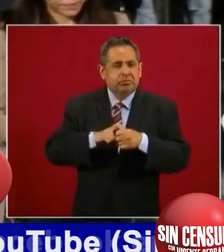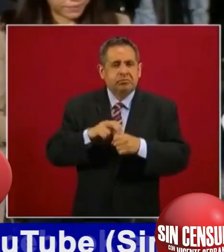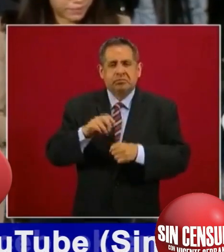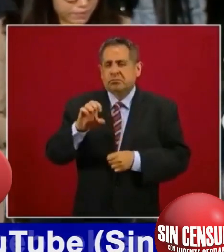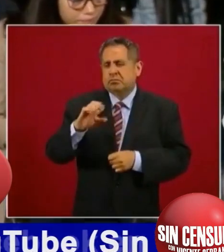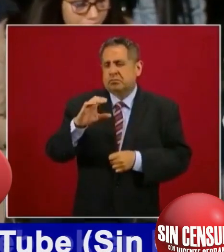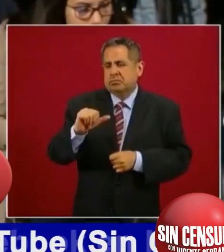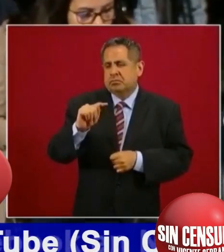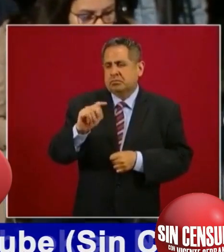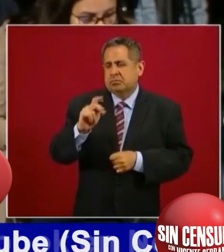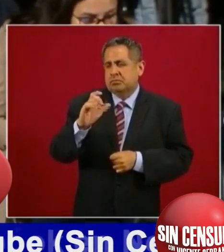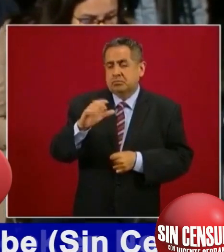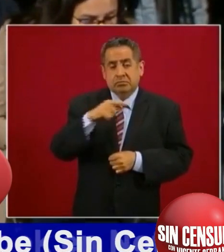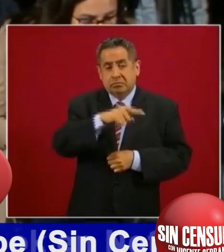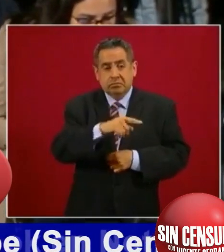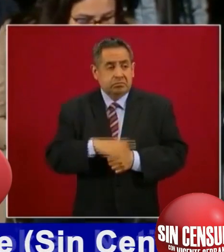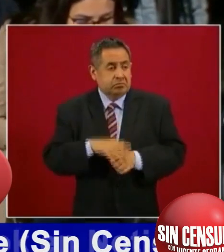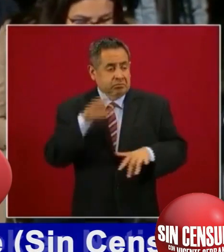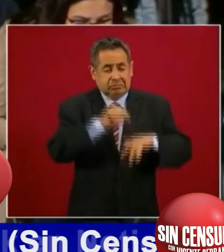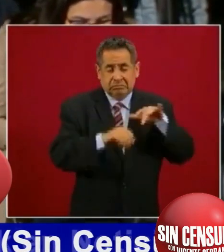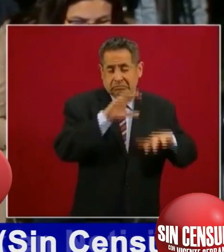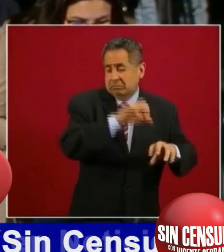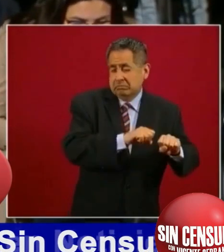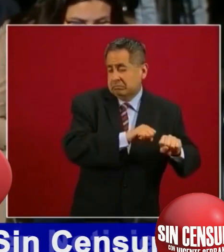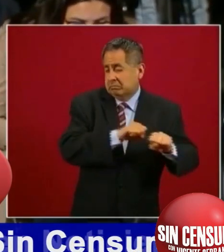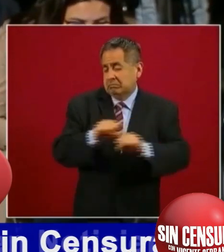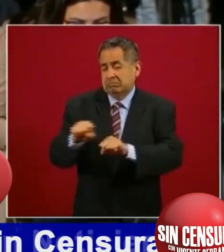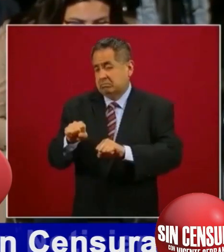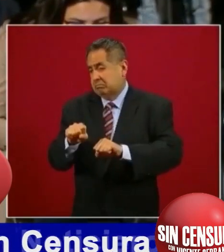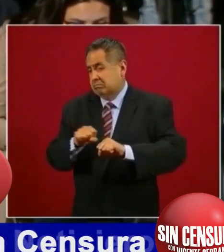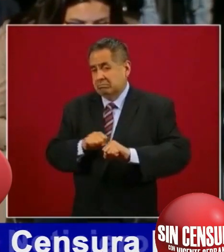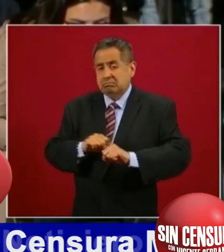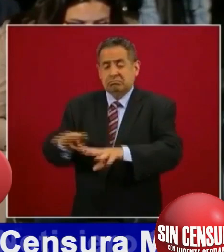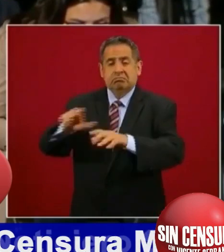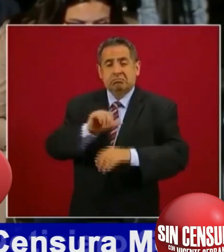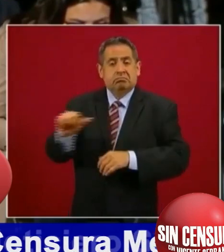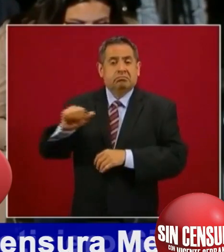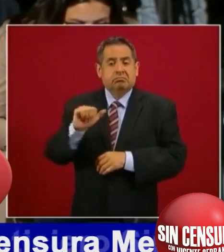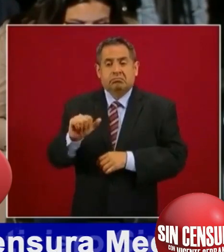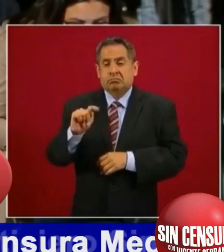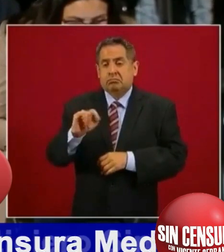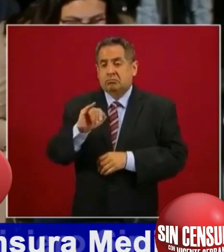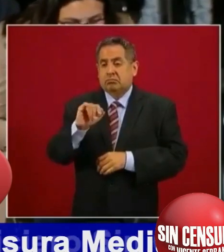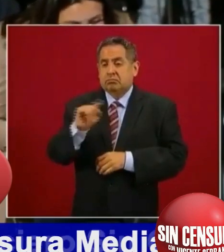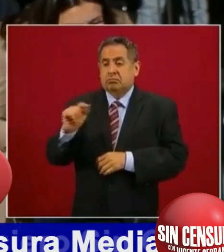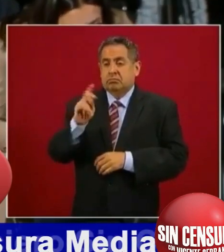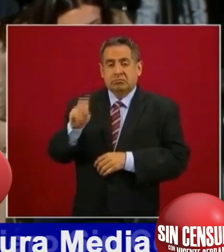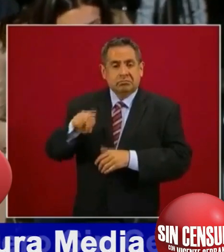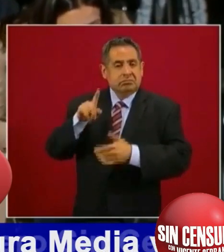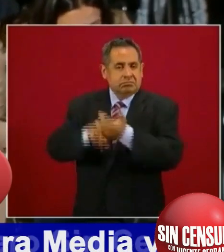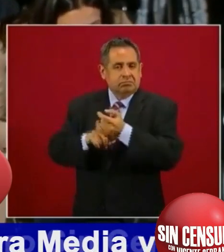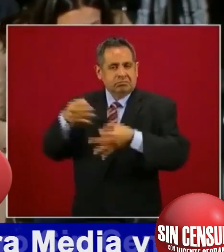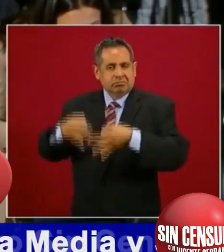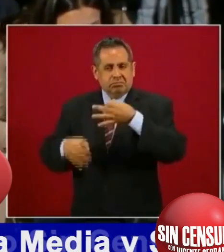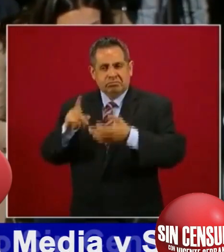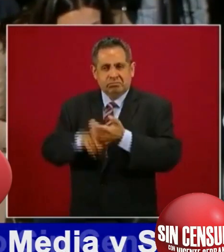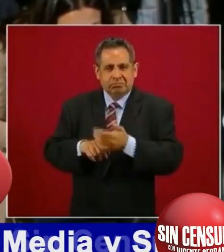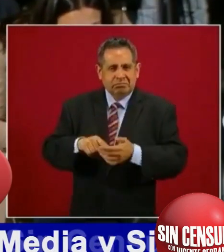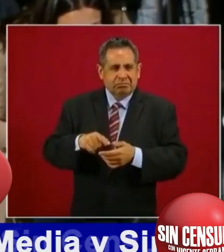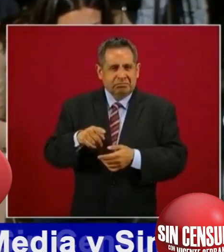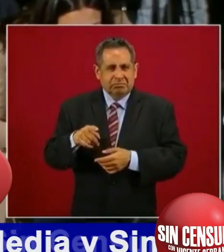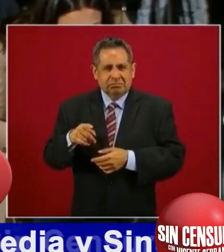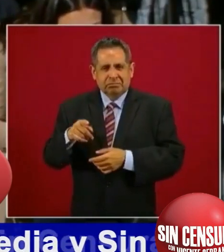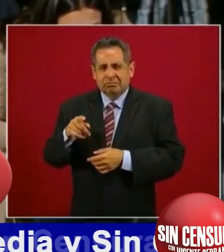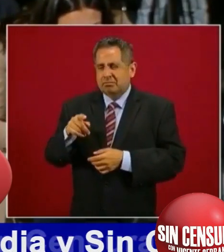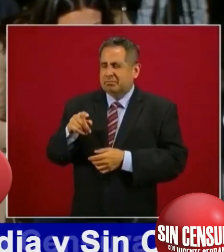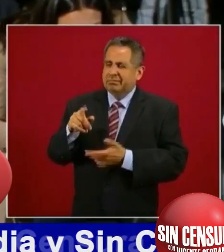Ecatepec. Fueron llevadas, todo indica que a Atizapán, al Centro de Justicia, qué ironía, Centro de